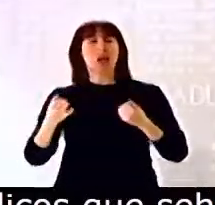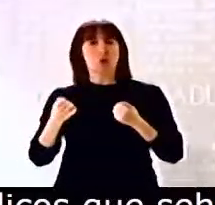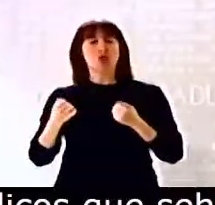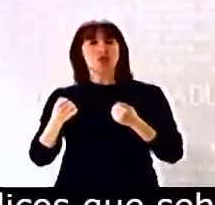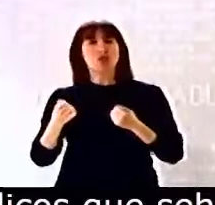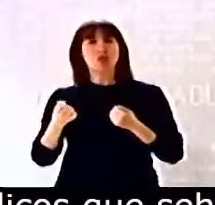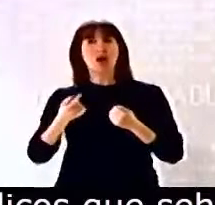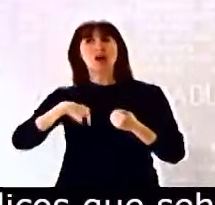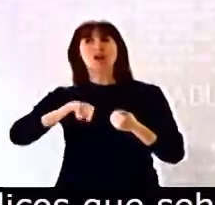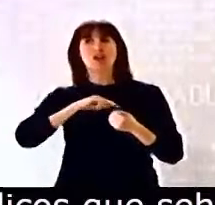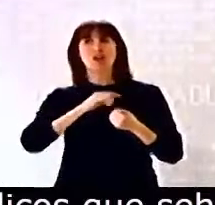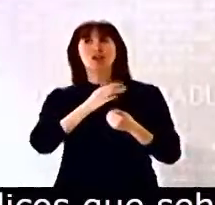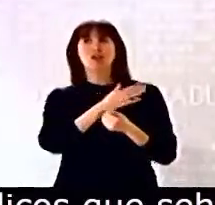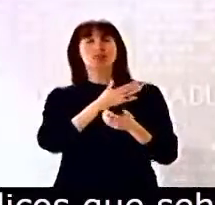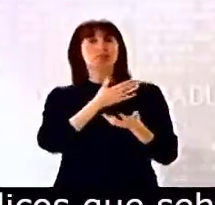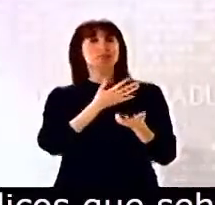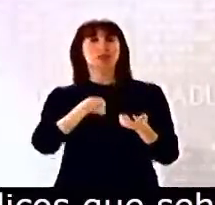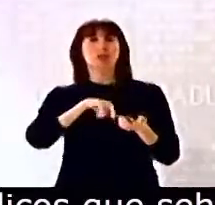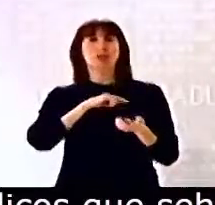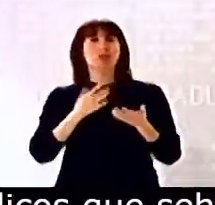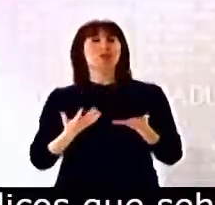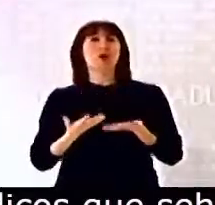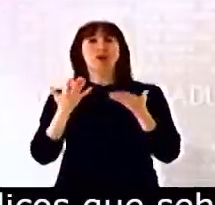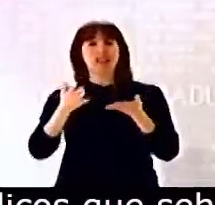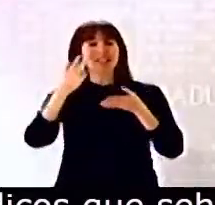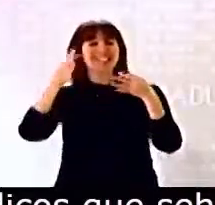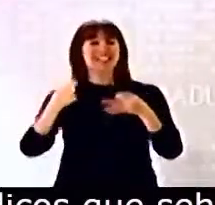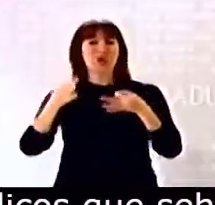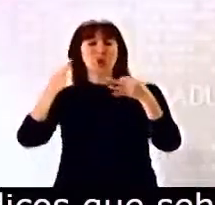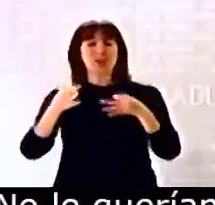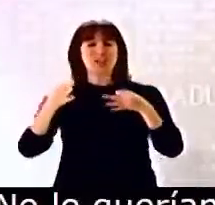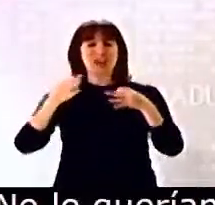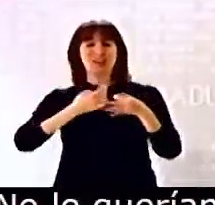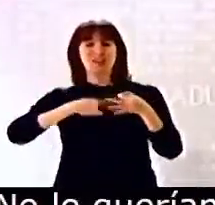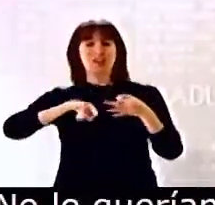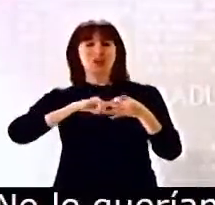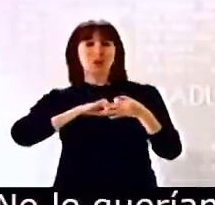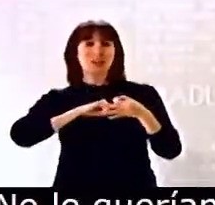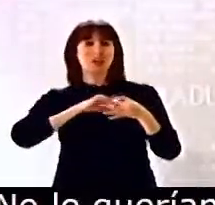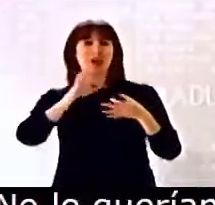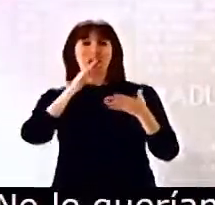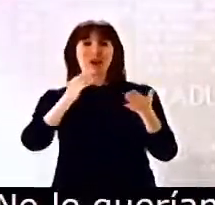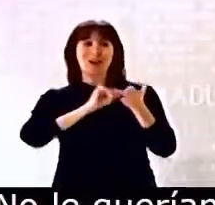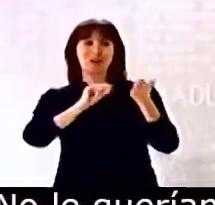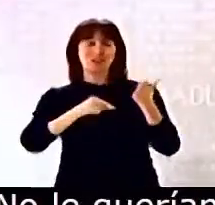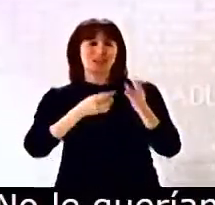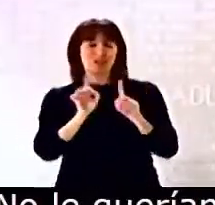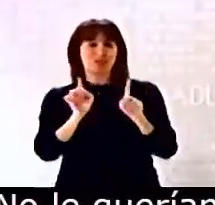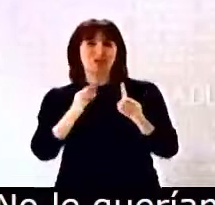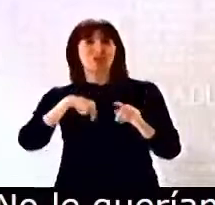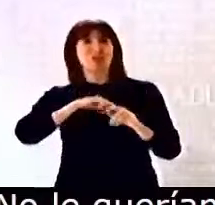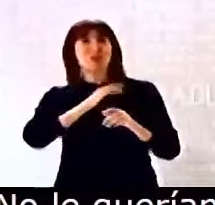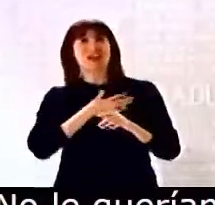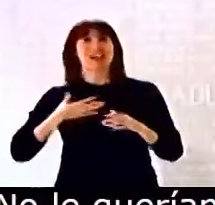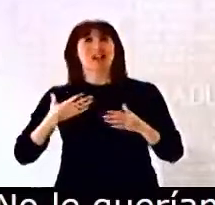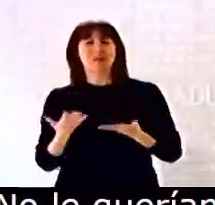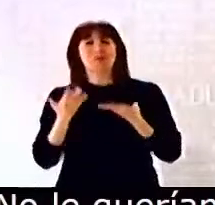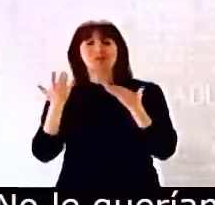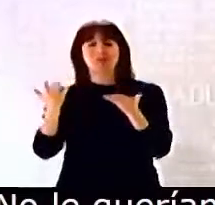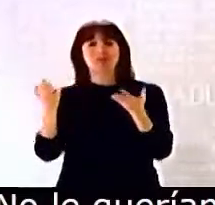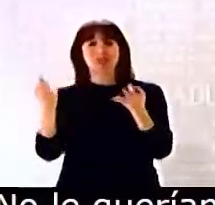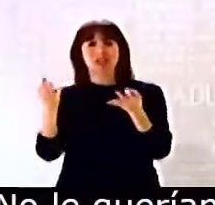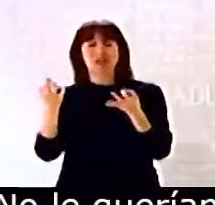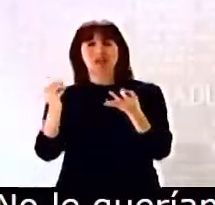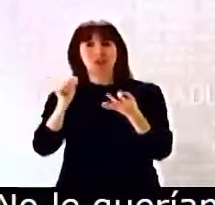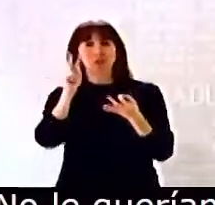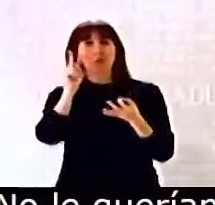no le queríamos ofrecer esa seguridad desde el punto de vista contractual, le queríamos ofrecer la posibilidad desde